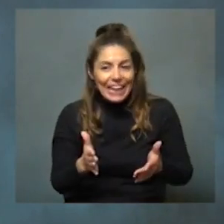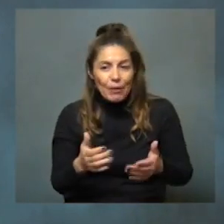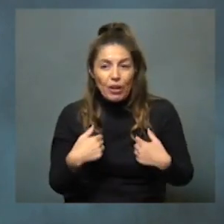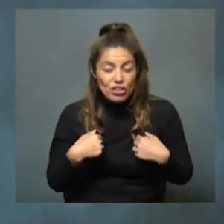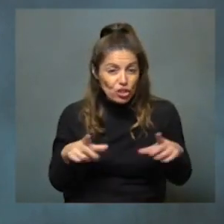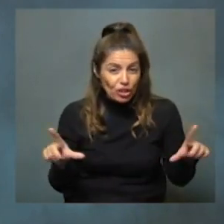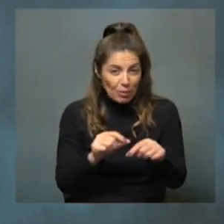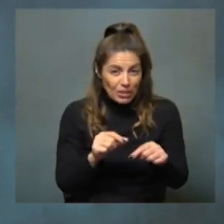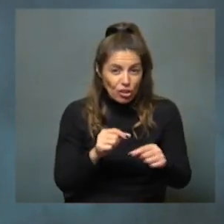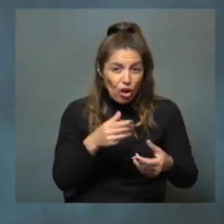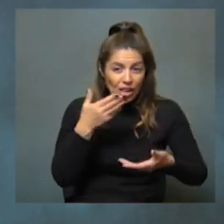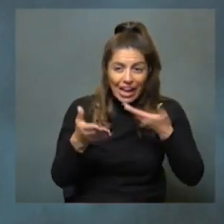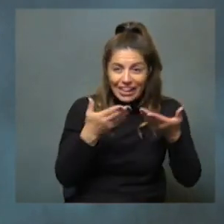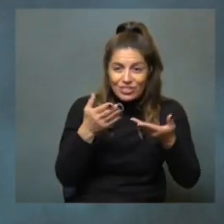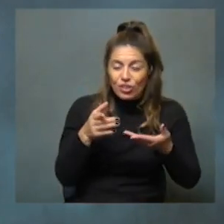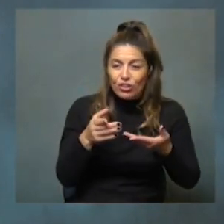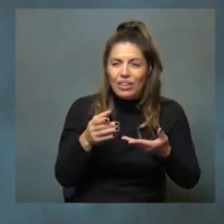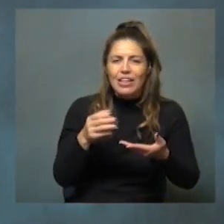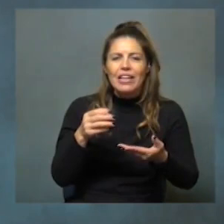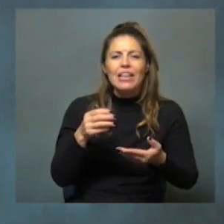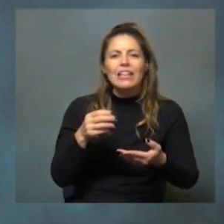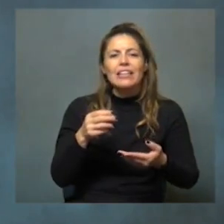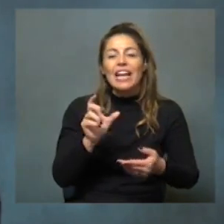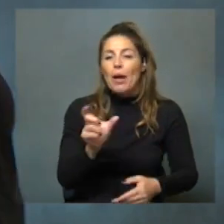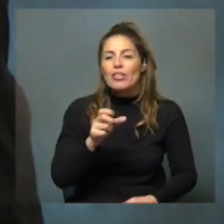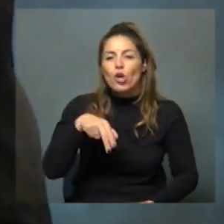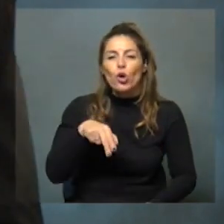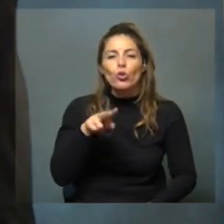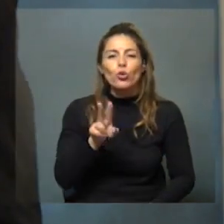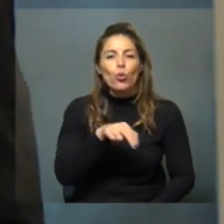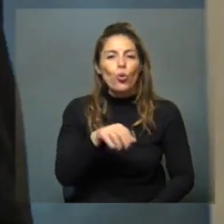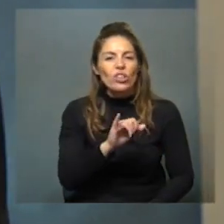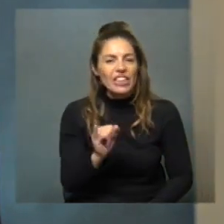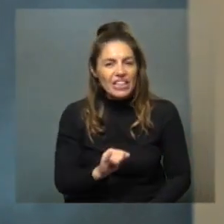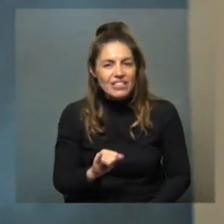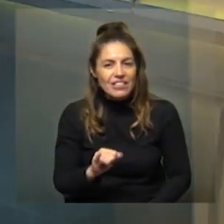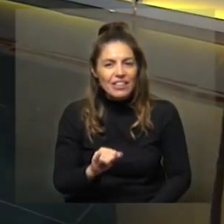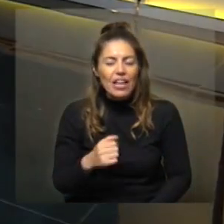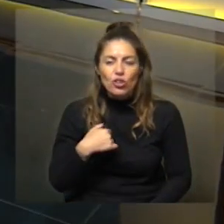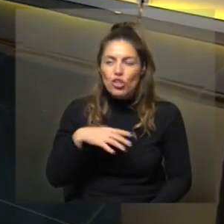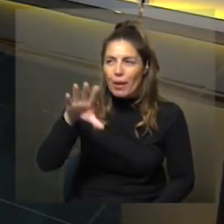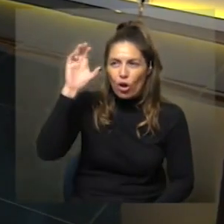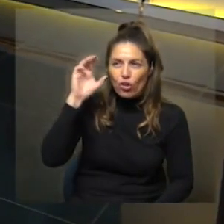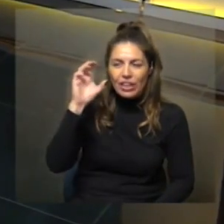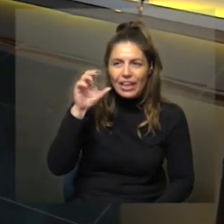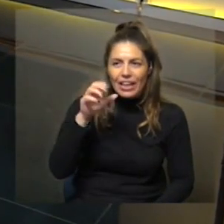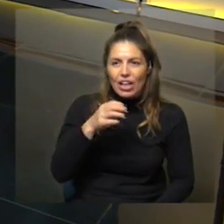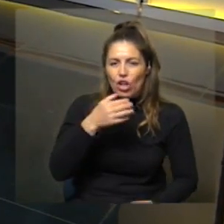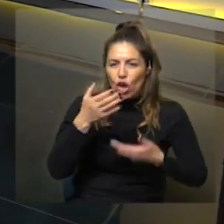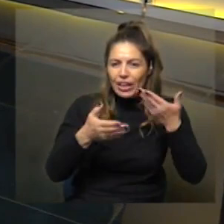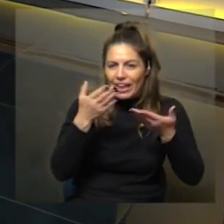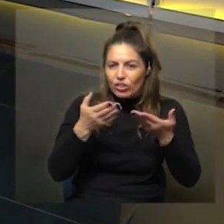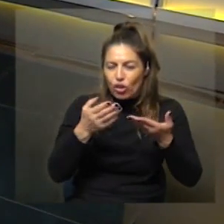mirá, Alejandro Núñez. Entonces, como que me quedaron los versos y el nombre. Dije, ¿cómo está? Yo sigo para mi